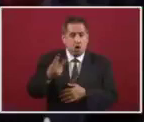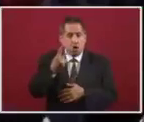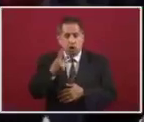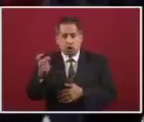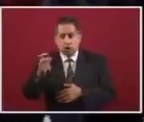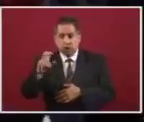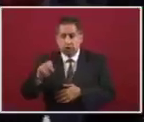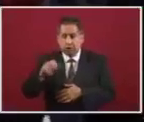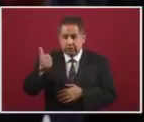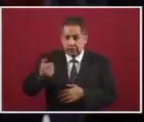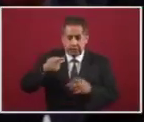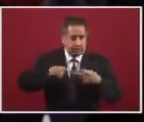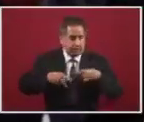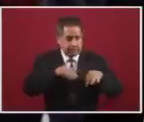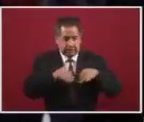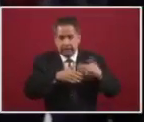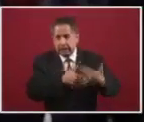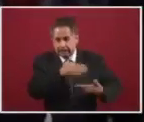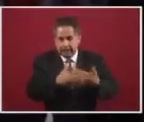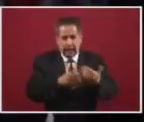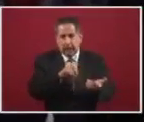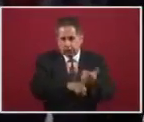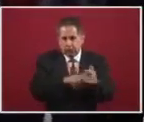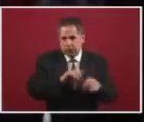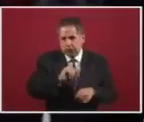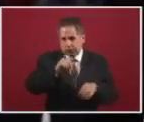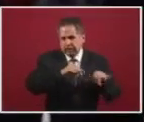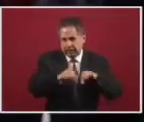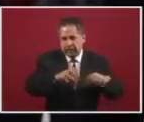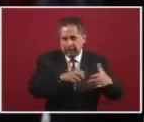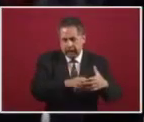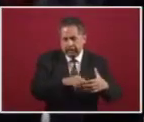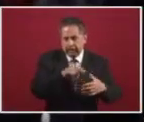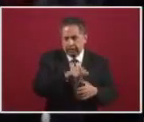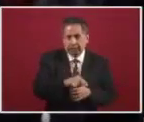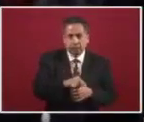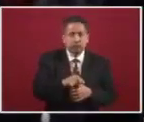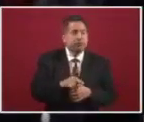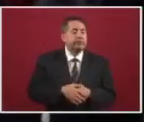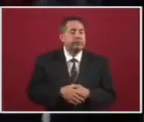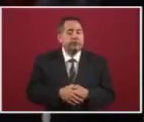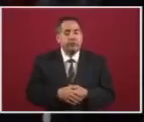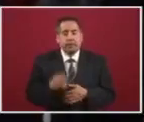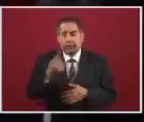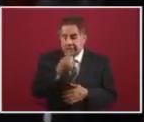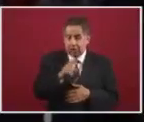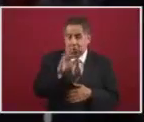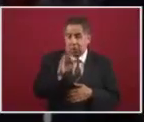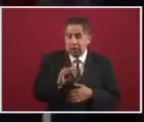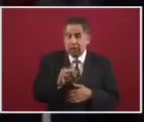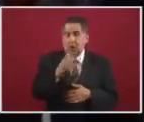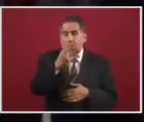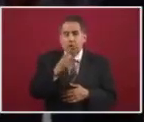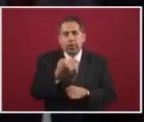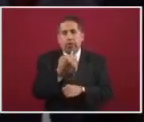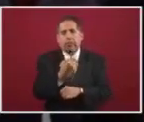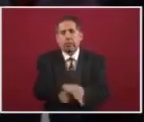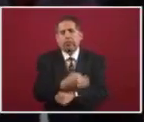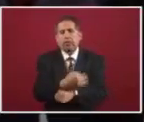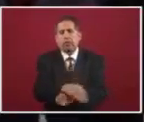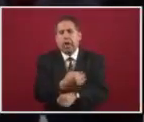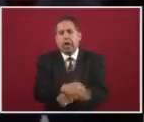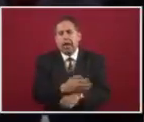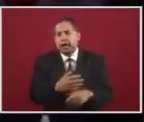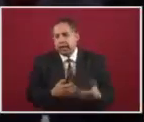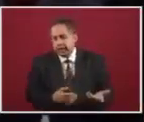funcionarios, operó con 206 funcionarios en el 2018, 144 de ellos eran eventuales.